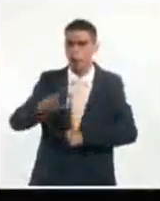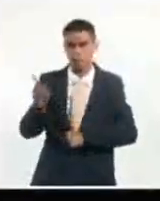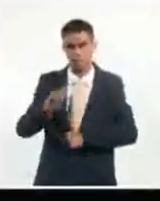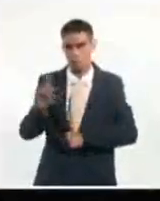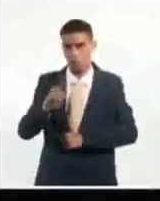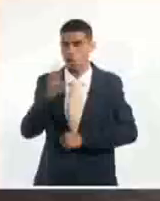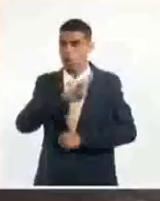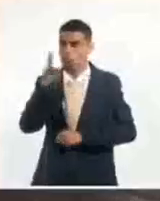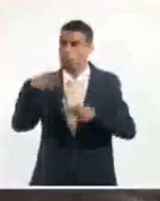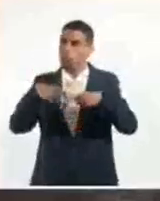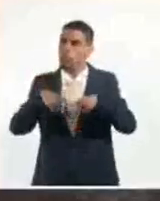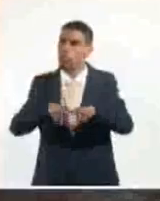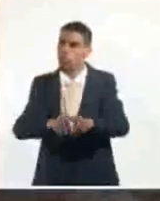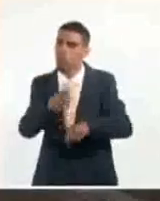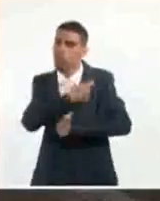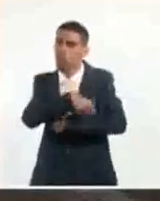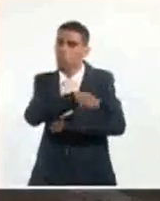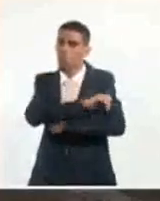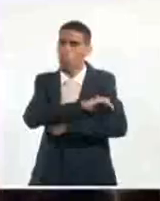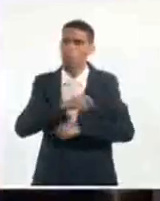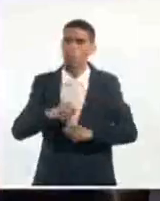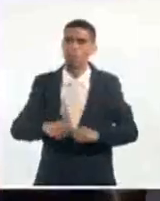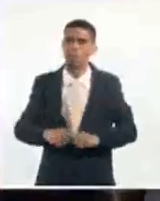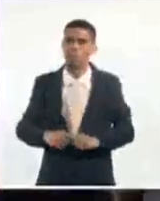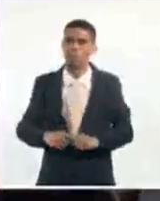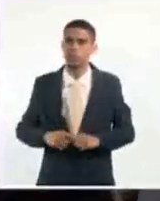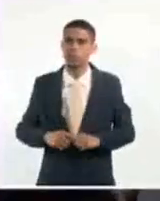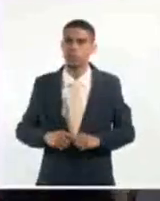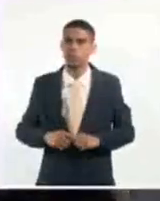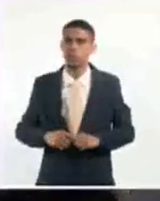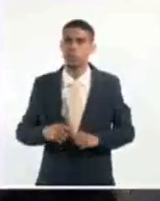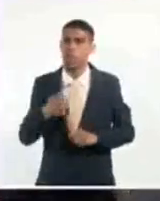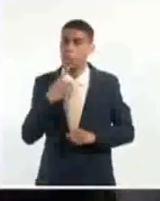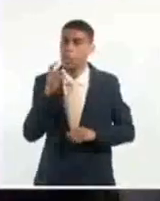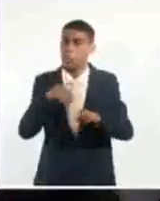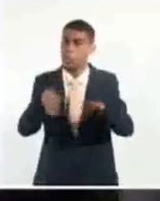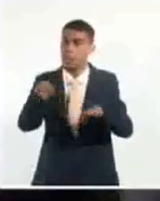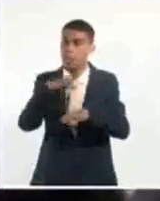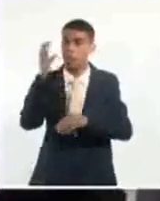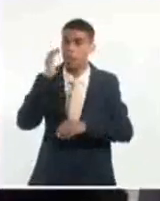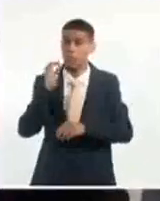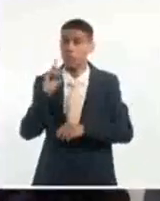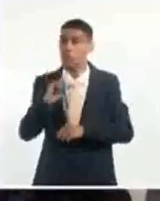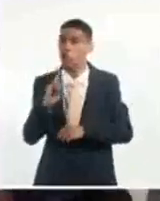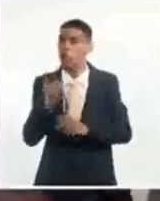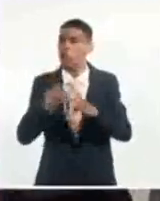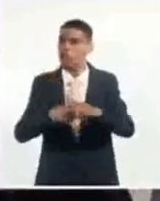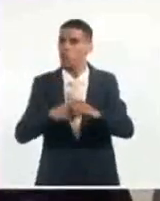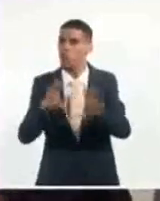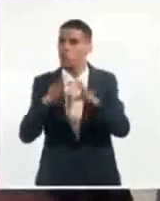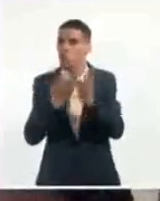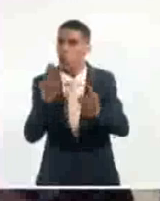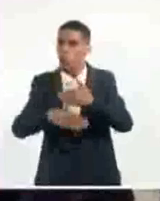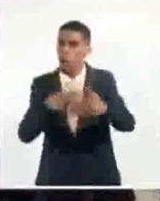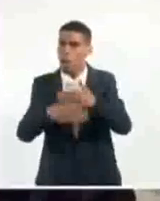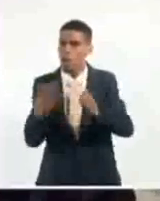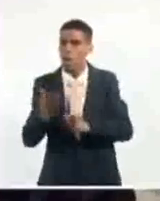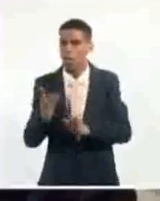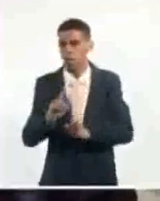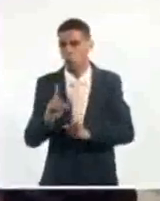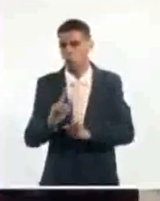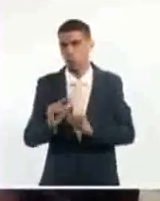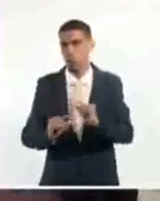se recupere debe quedar mejor que antes. No podemos resolver todos los problemas a la vez, pero estamos impulsando, buscando